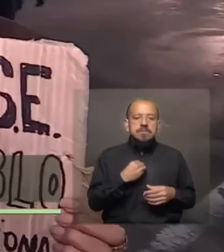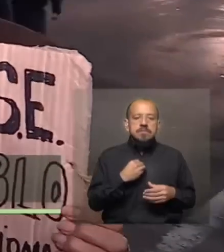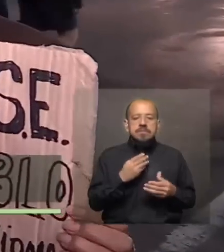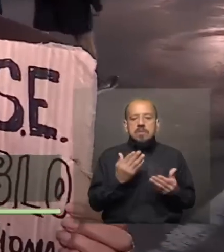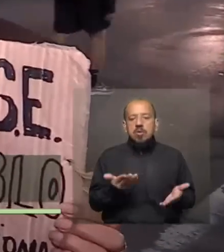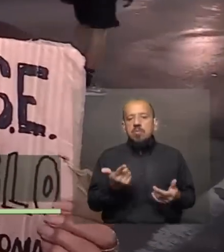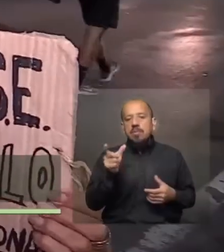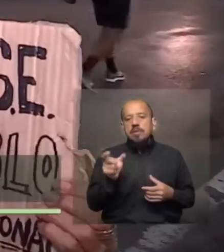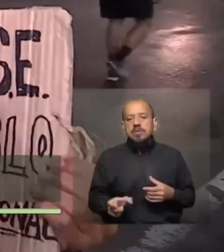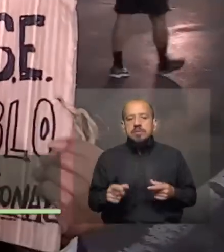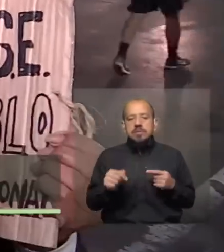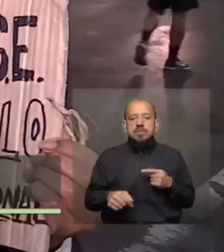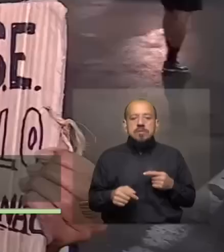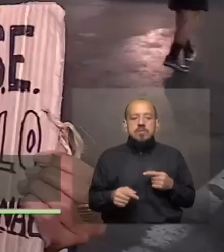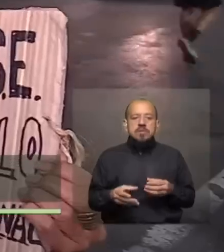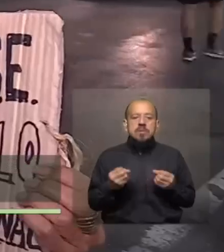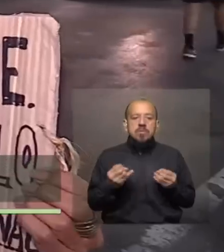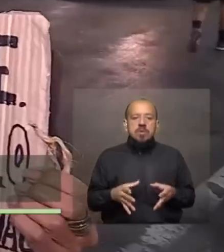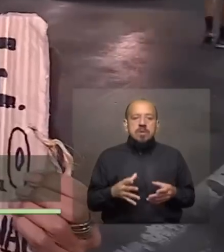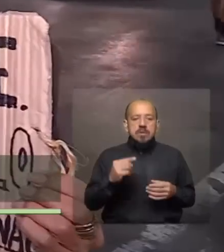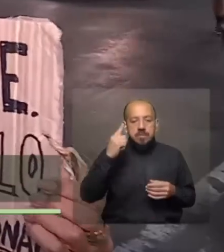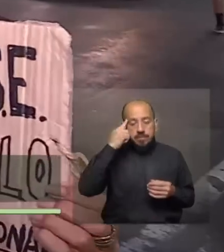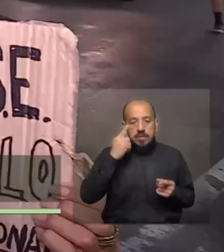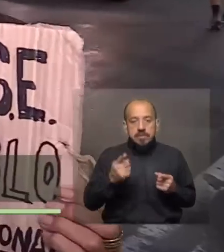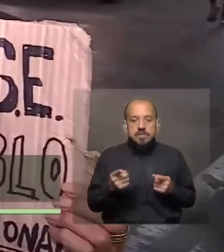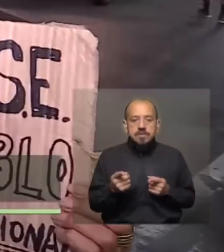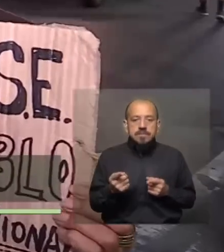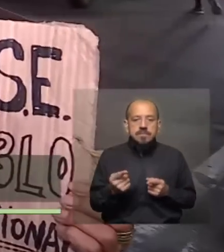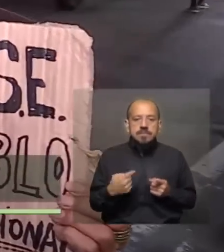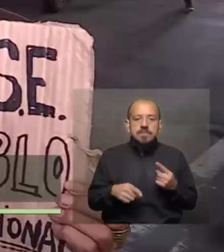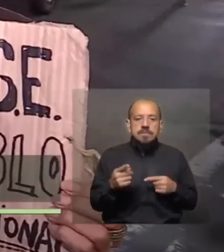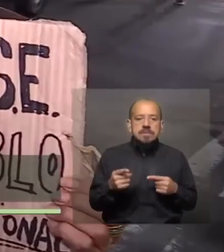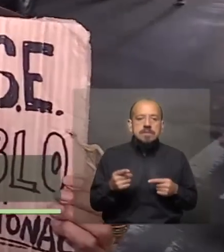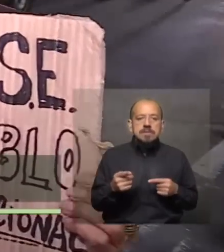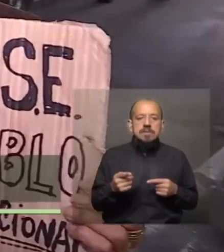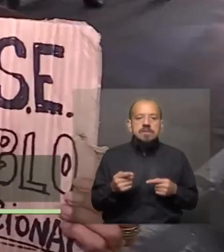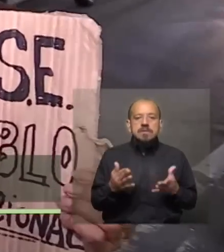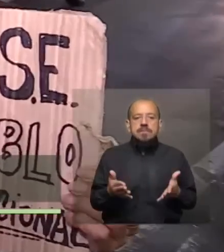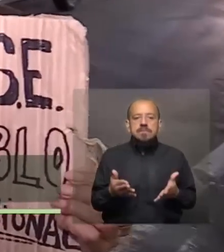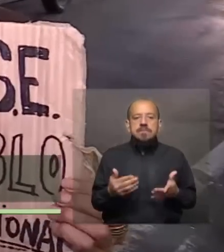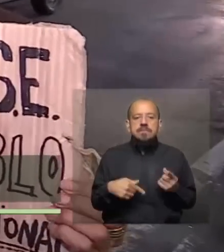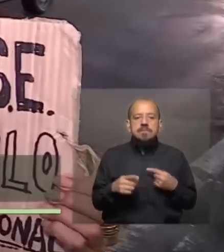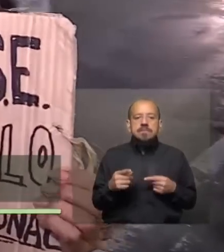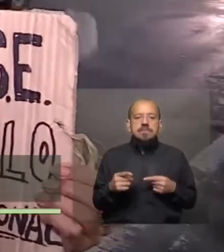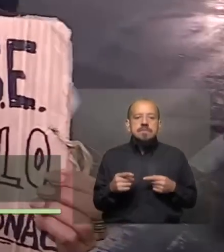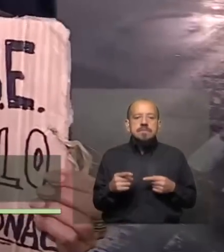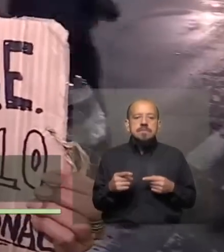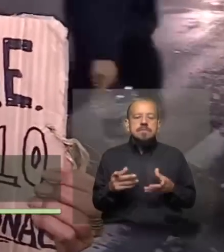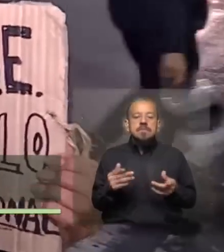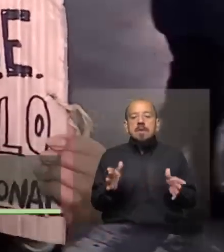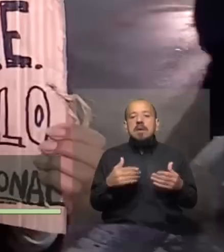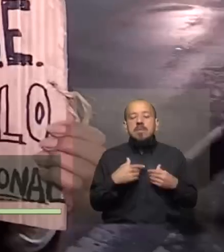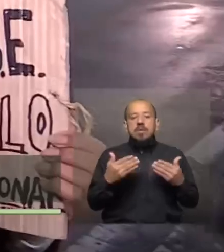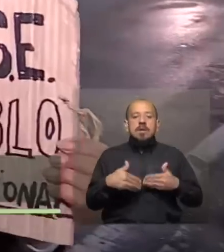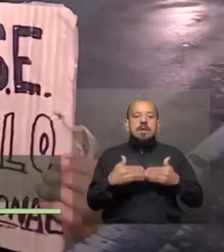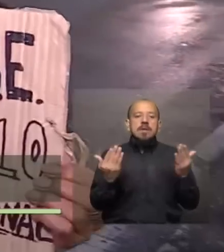Ciudadana de nuestro país porque Considero que lo que está pasando con el agua es realmente muy grave muy grave